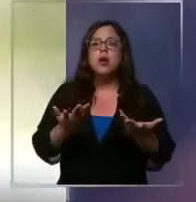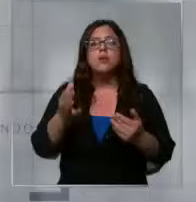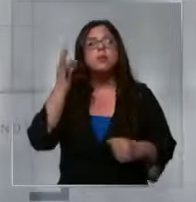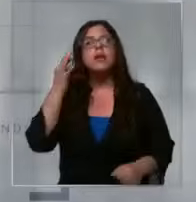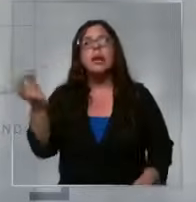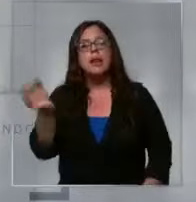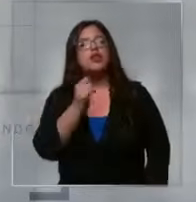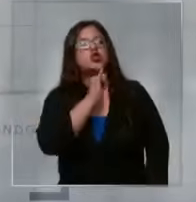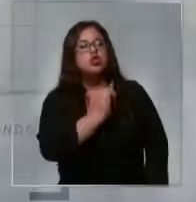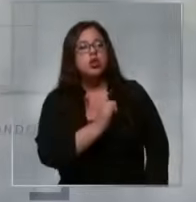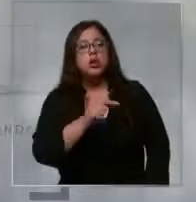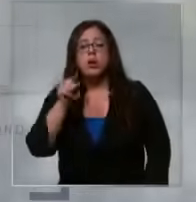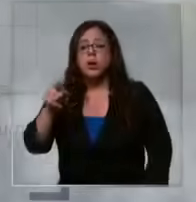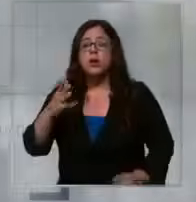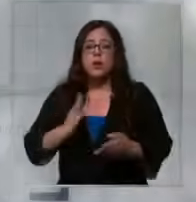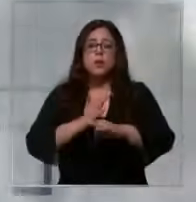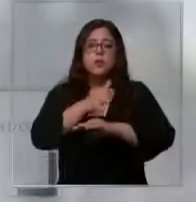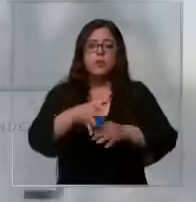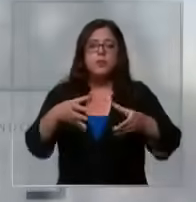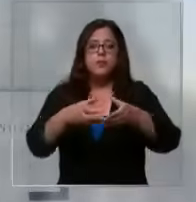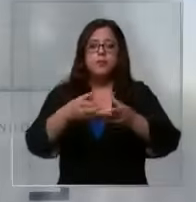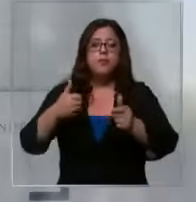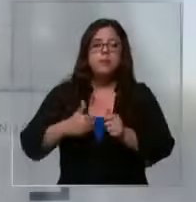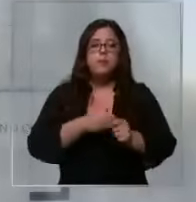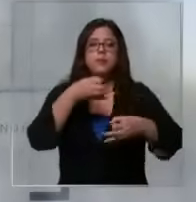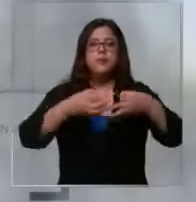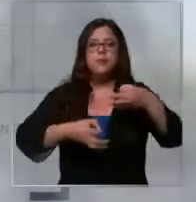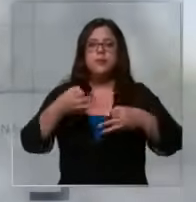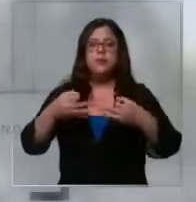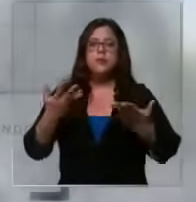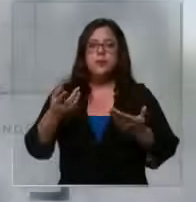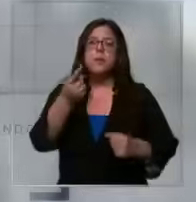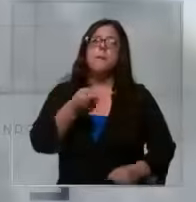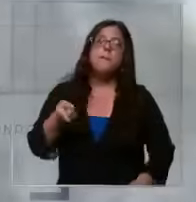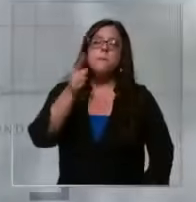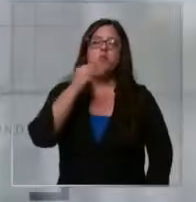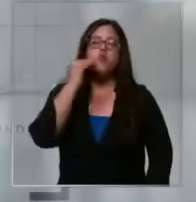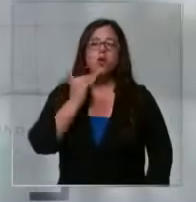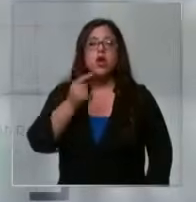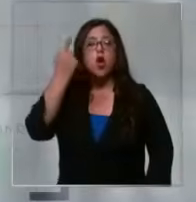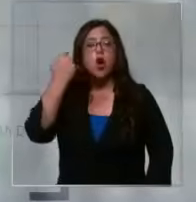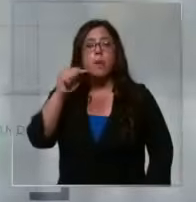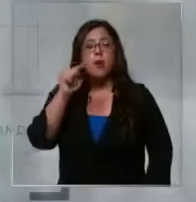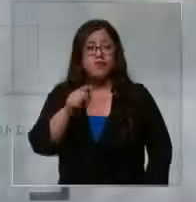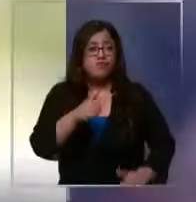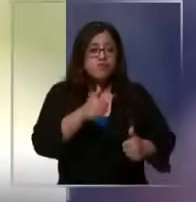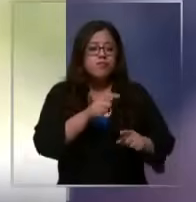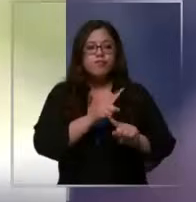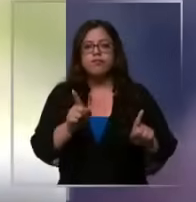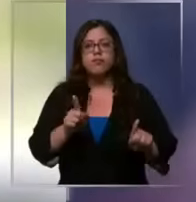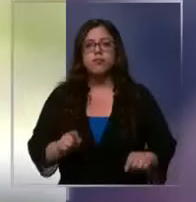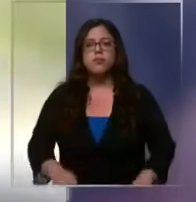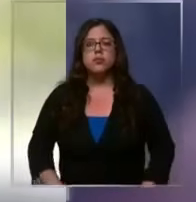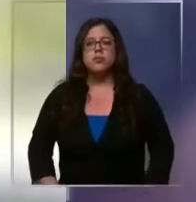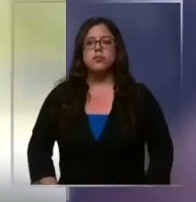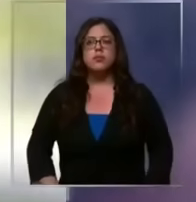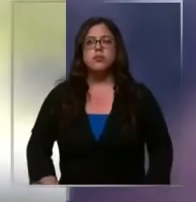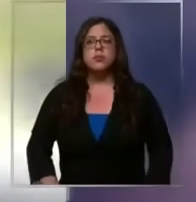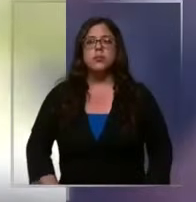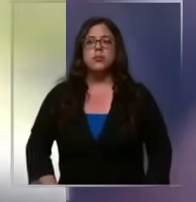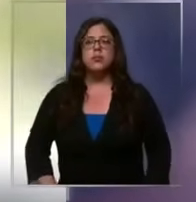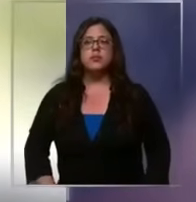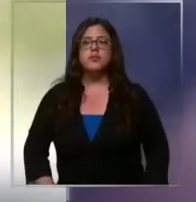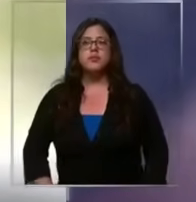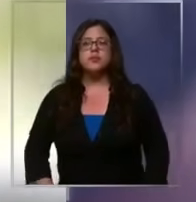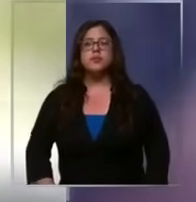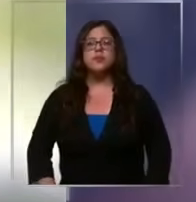que sí. Acudieron a la Corporación de Asistencia Judicial para lograr la restitución, pero no les fue como esperaban. Es básicamente que ella no litiga por